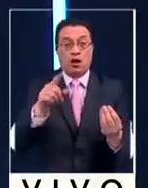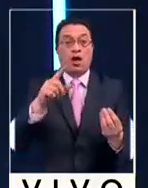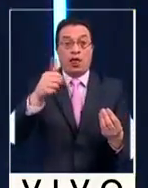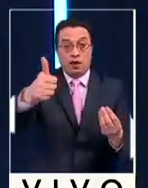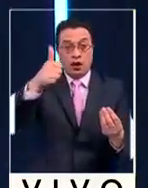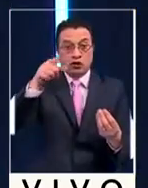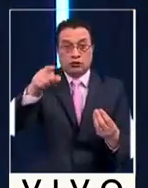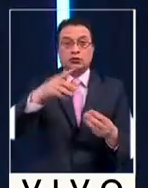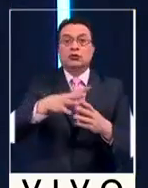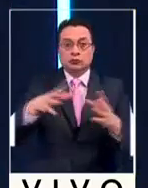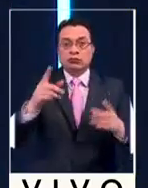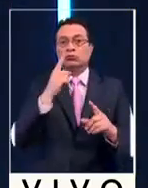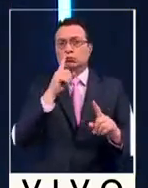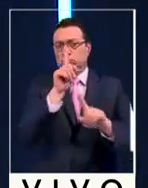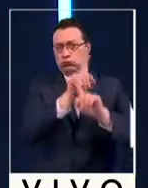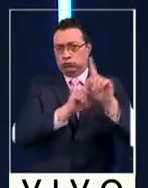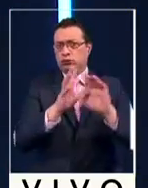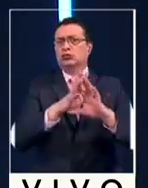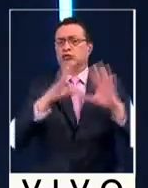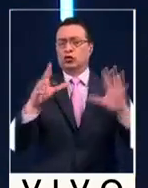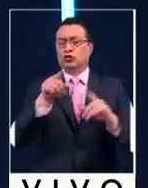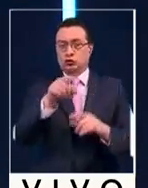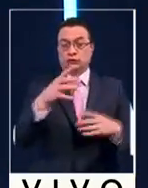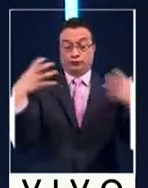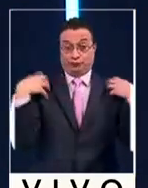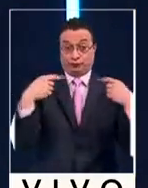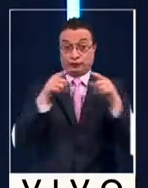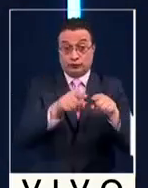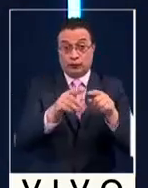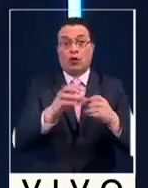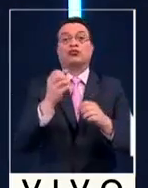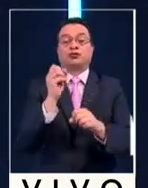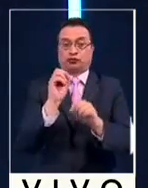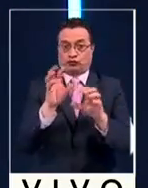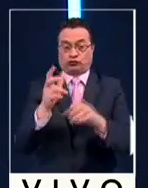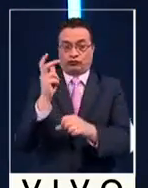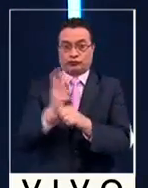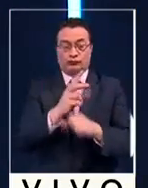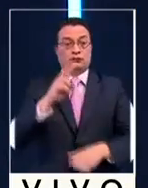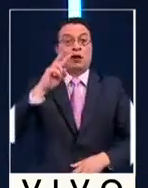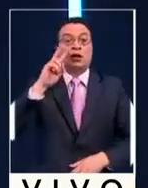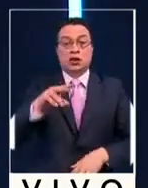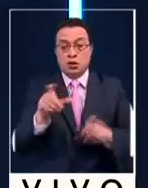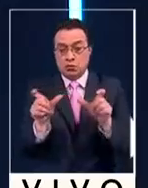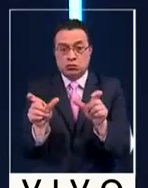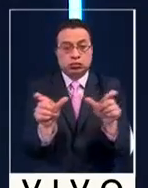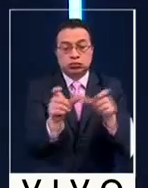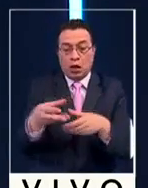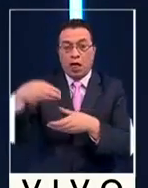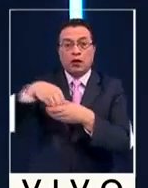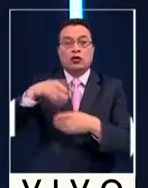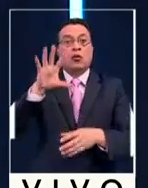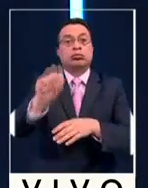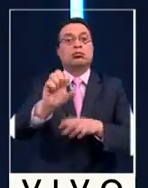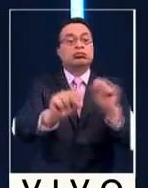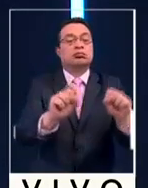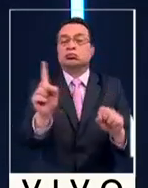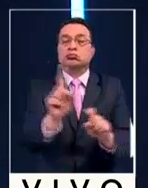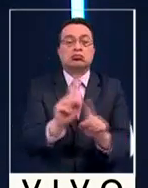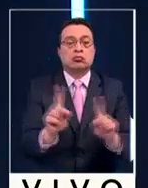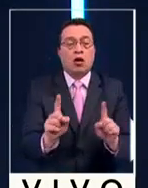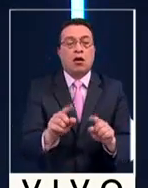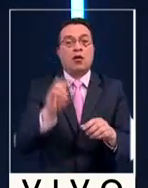está profundamente cuestionado. Bajo su mando se produjeron parte de los delitos, sin que la fiscalización interna pudiera descubrirlos. Y una